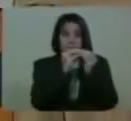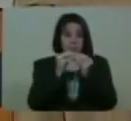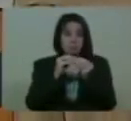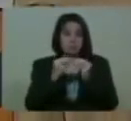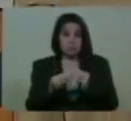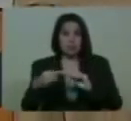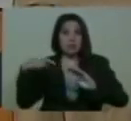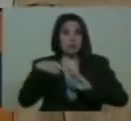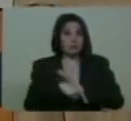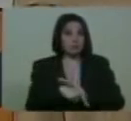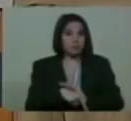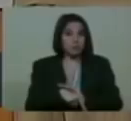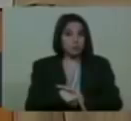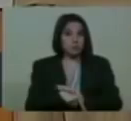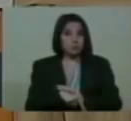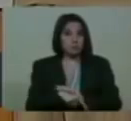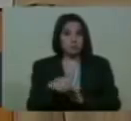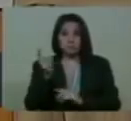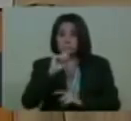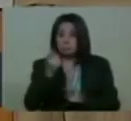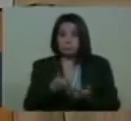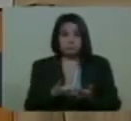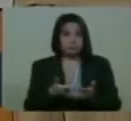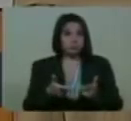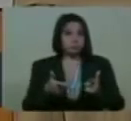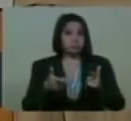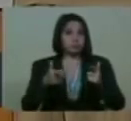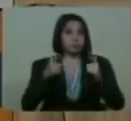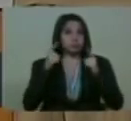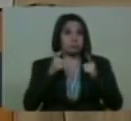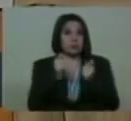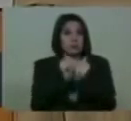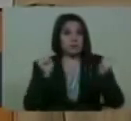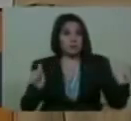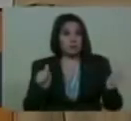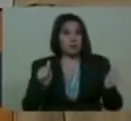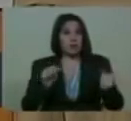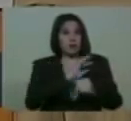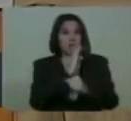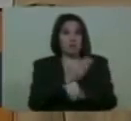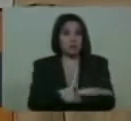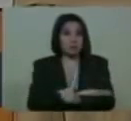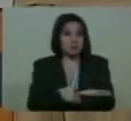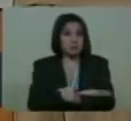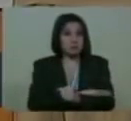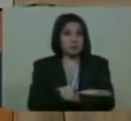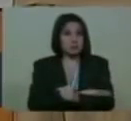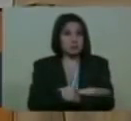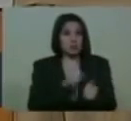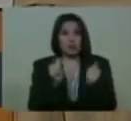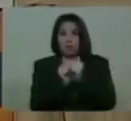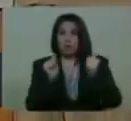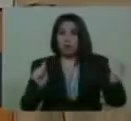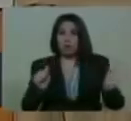fondo, compañeros. Pero no permitamos que se dividan las fuerzas o se pretenda dividir las fuerzas populares.